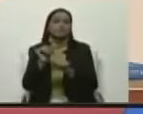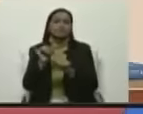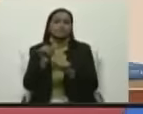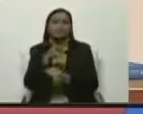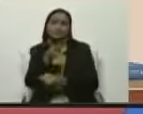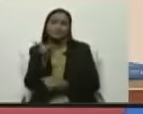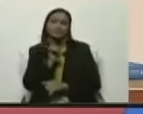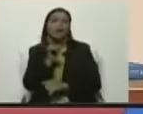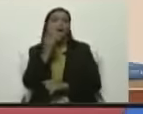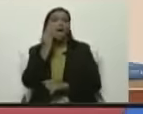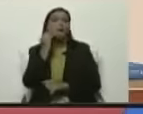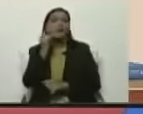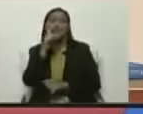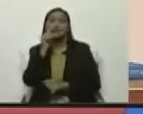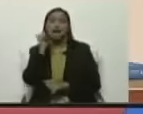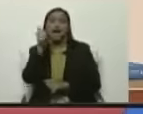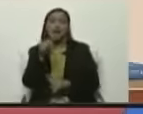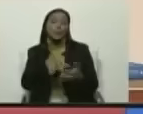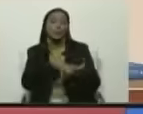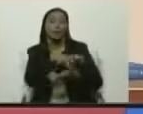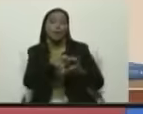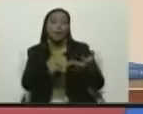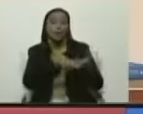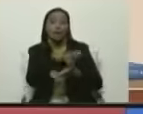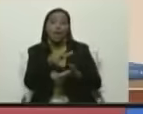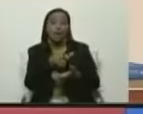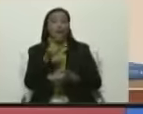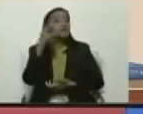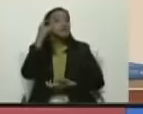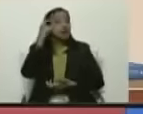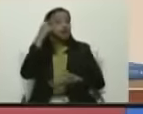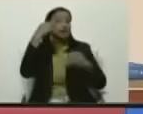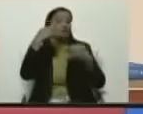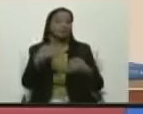de la oposición cada vez que hay elecciones en Venezuela. Y en